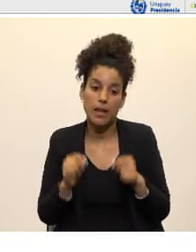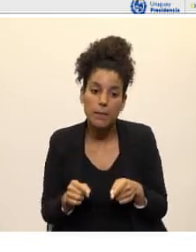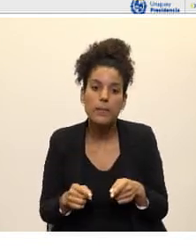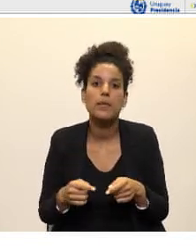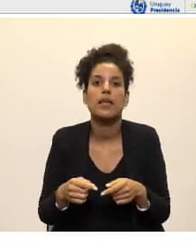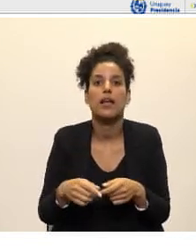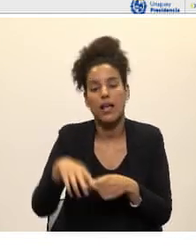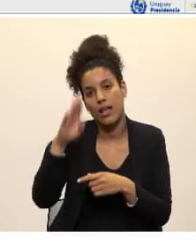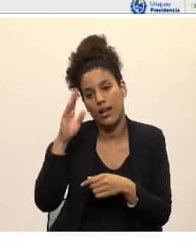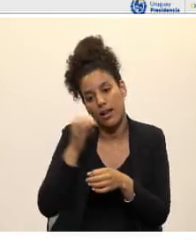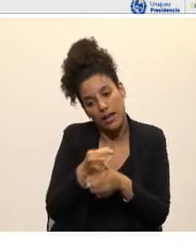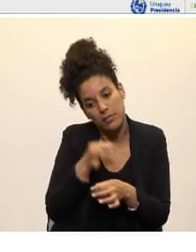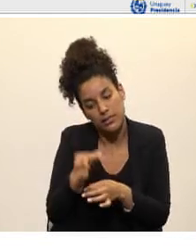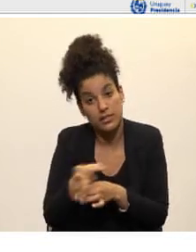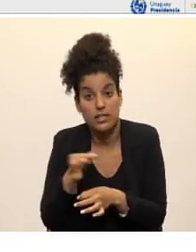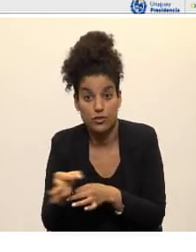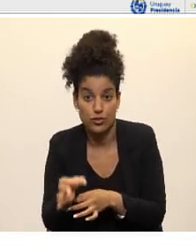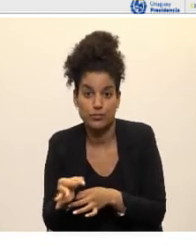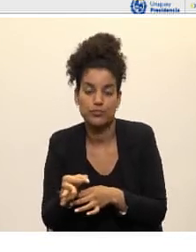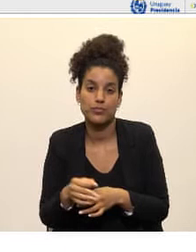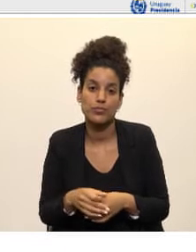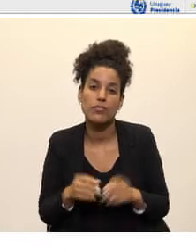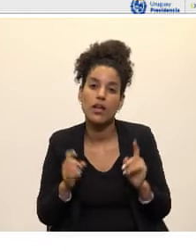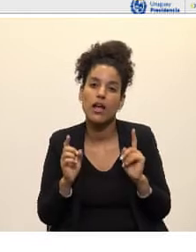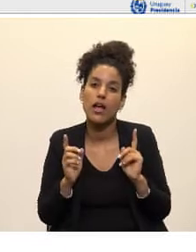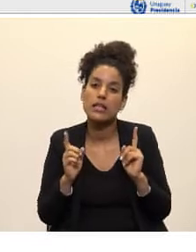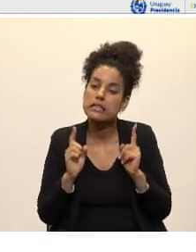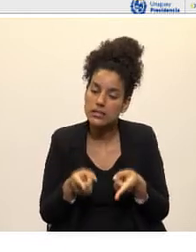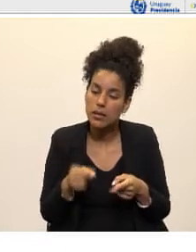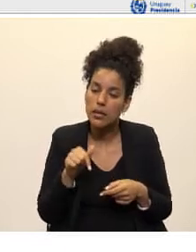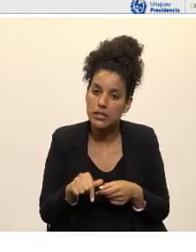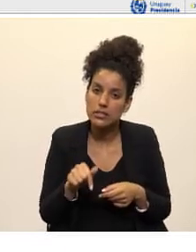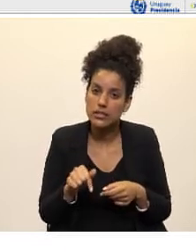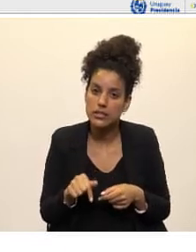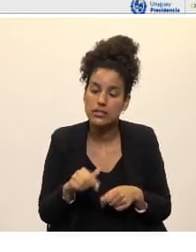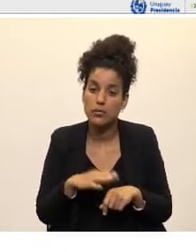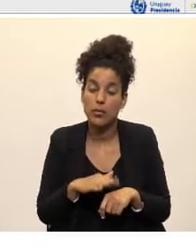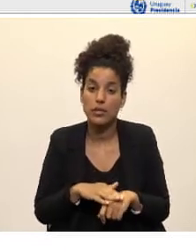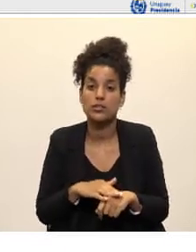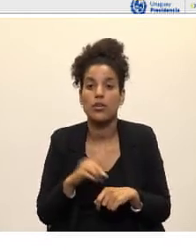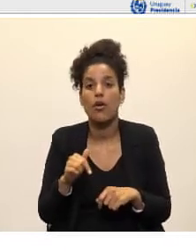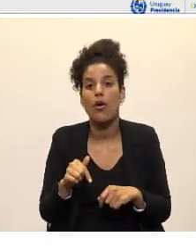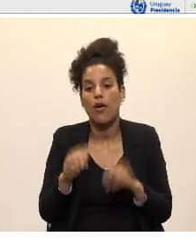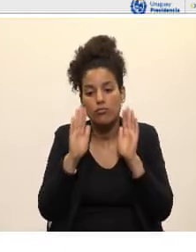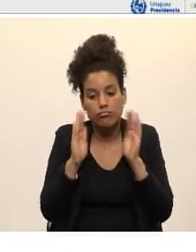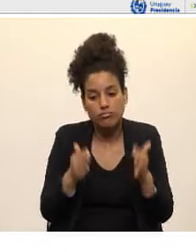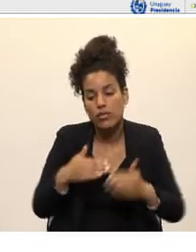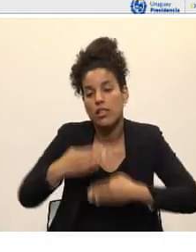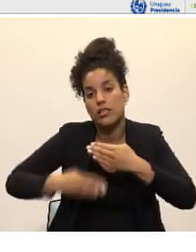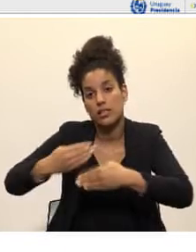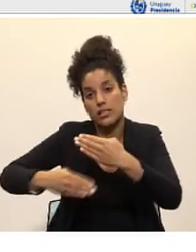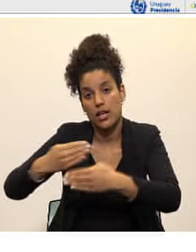capacitación necesaria para poder hacerlo. También acá me parece que en relación con el desarrollo curricular